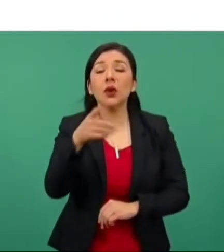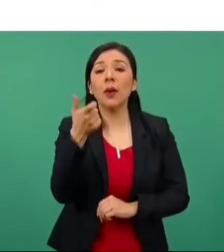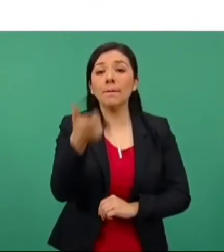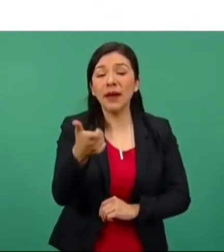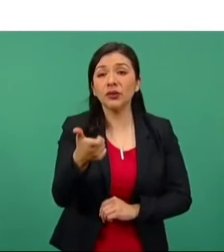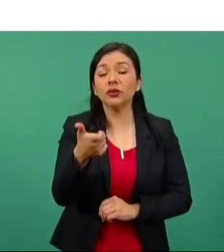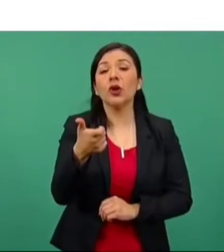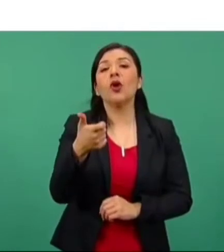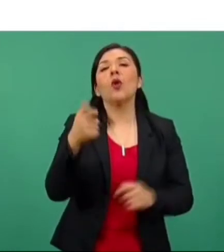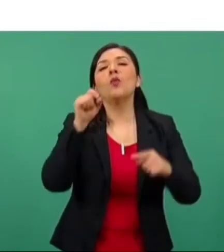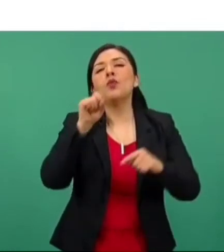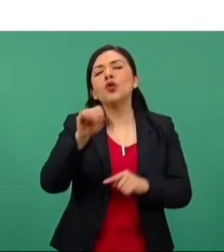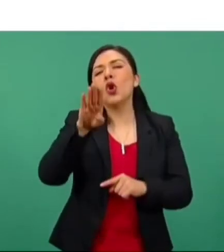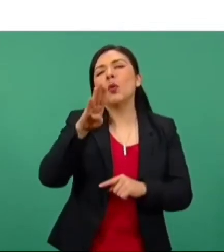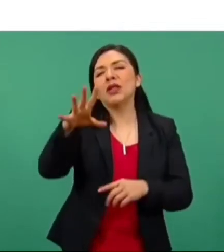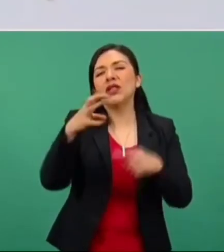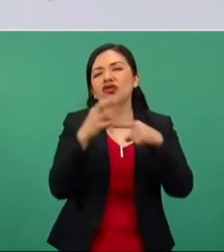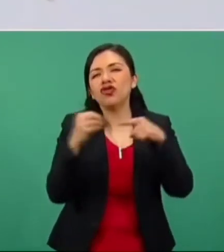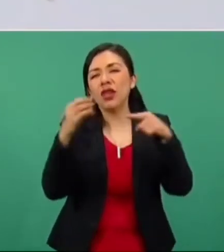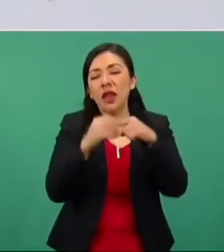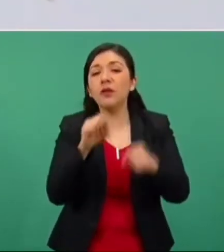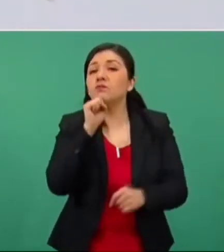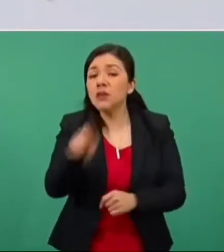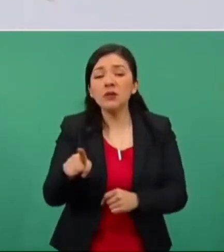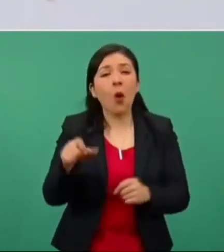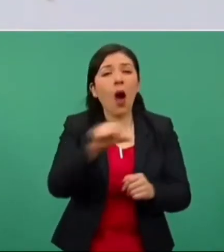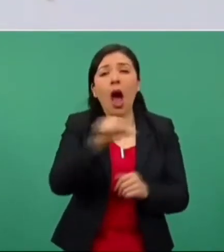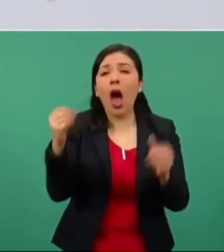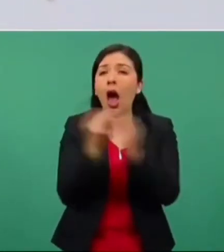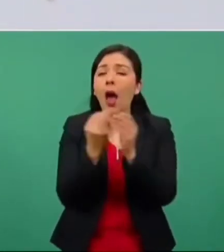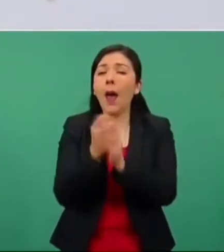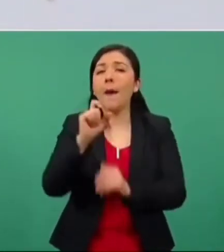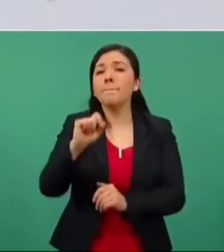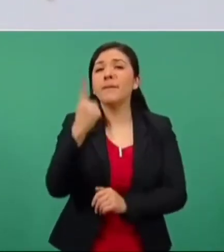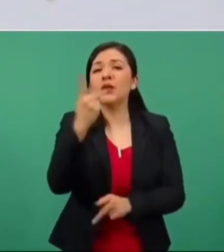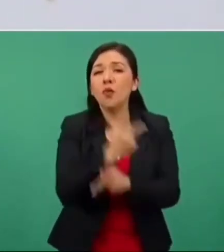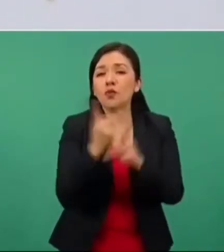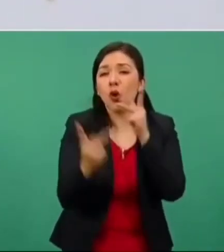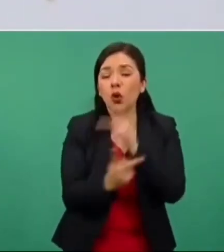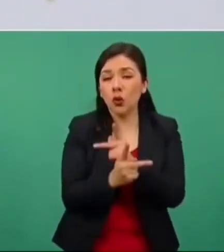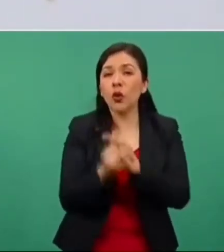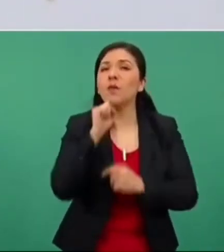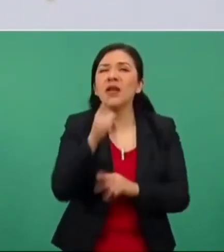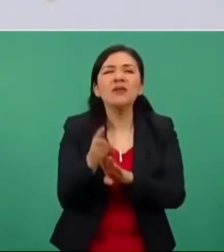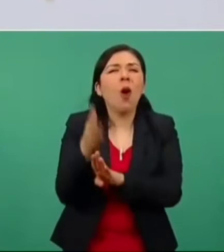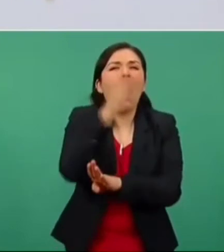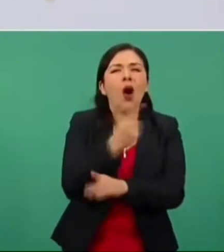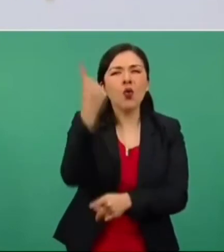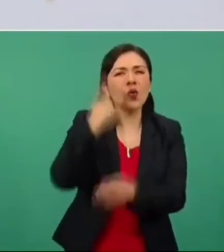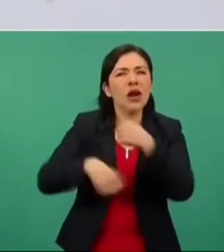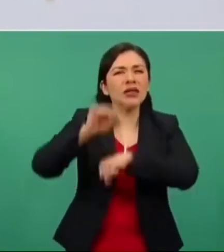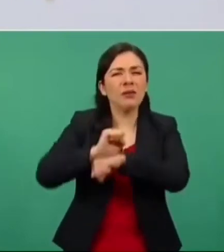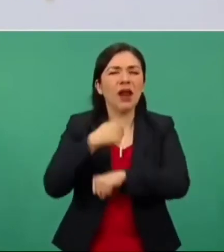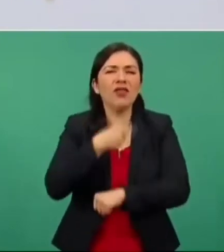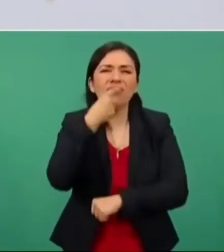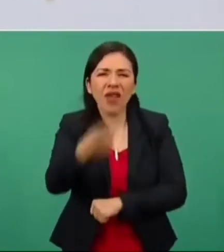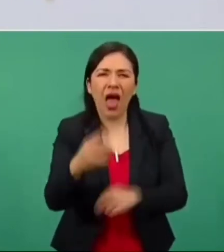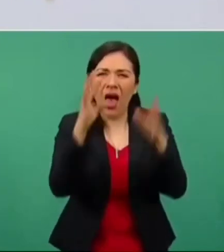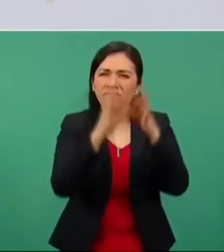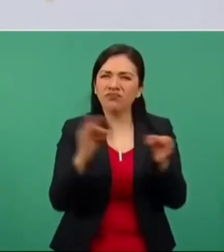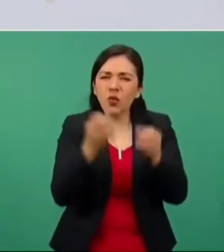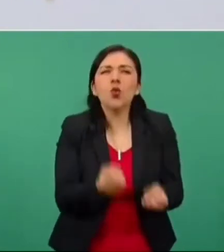noventa y cinco centavos los 21 productos en las cantidades que platicábamos la semana